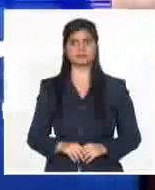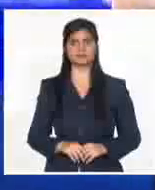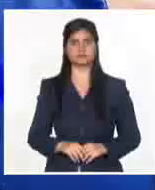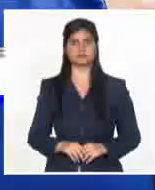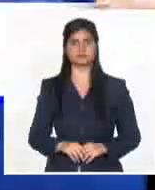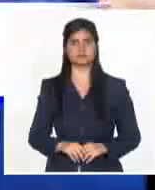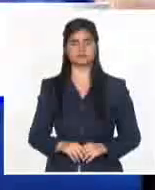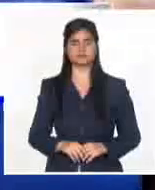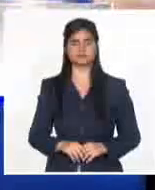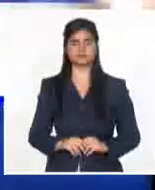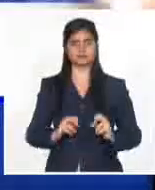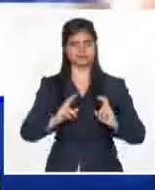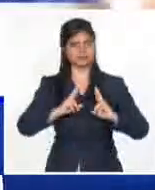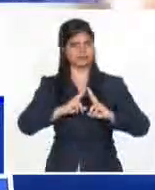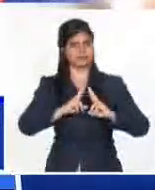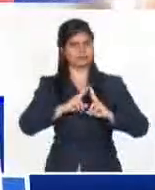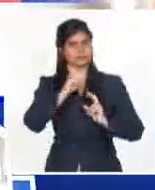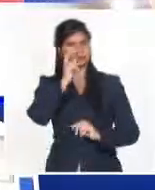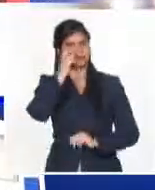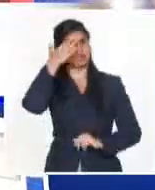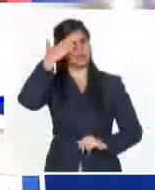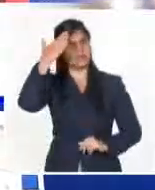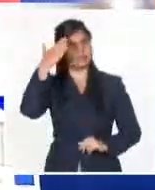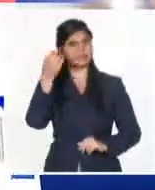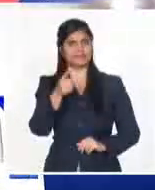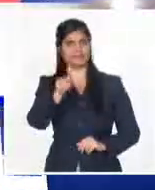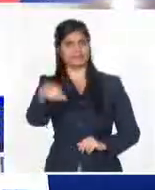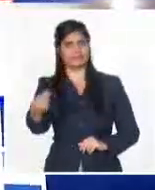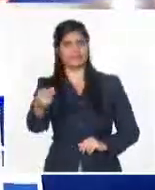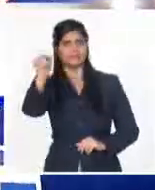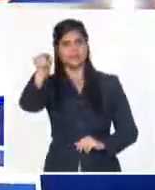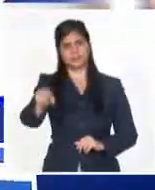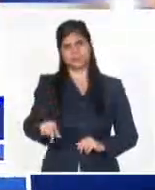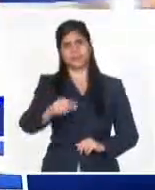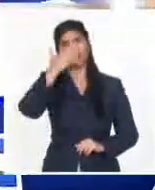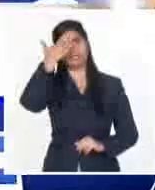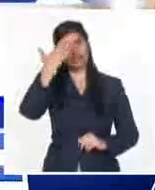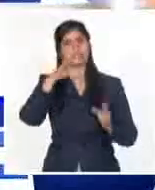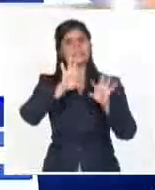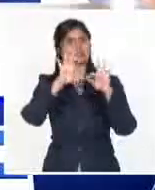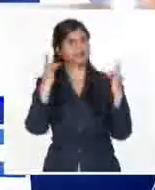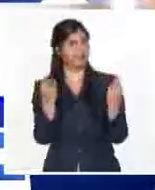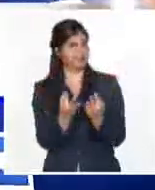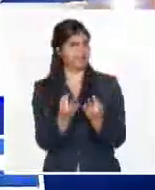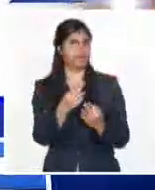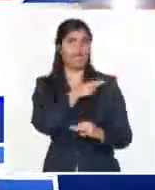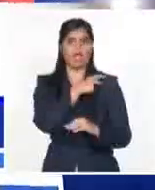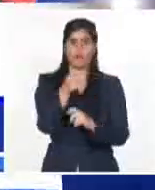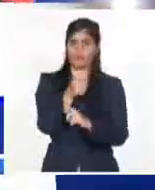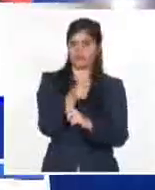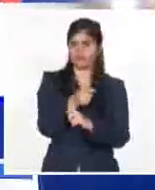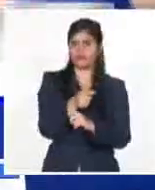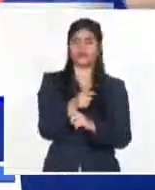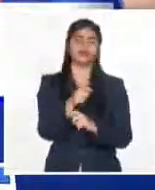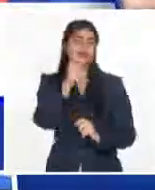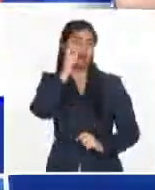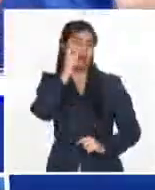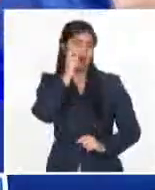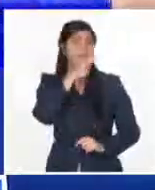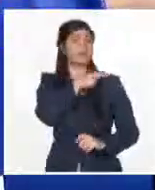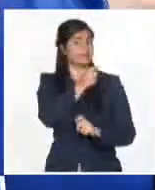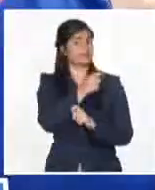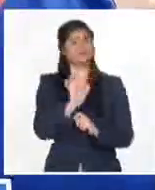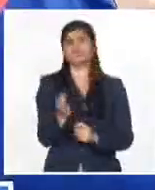Agradecerle fundamentalmente a mi dupla, a Noslen Díaz Amaro, a mi papá, a mi mamá, a mi familia completa, a Francisco Pérez Cutiño, mi entrenador, que siempre nos está